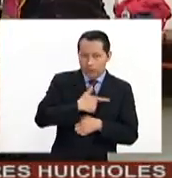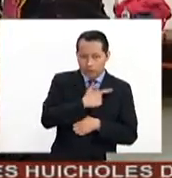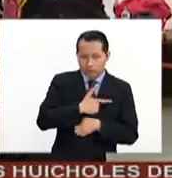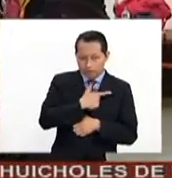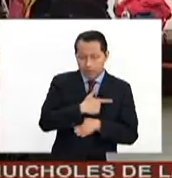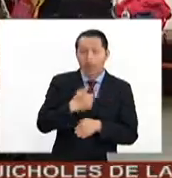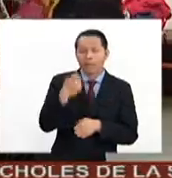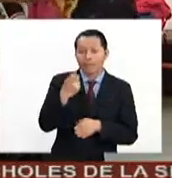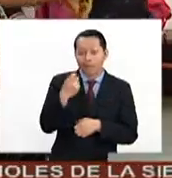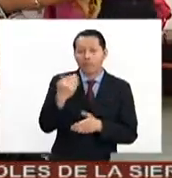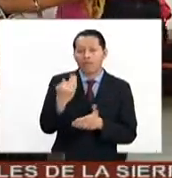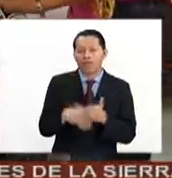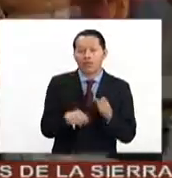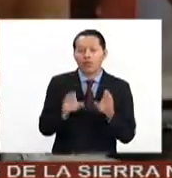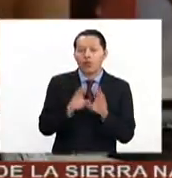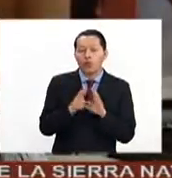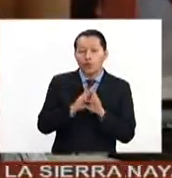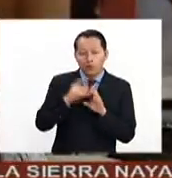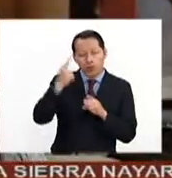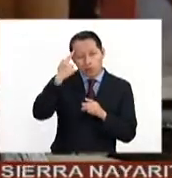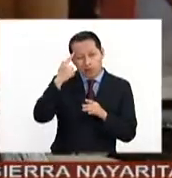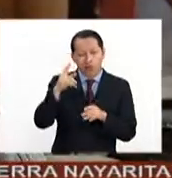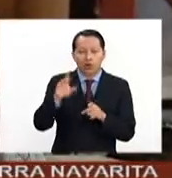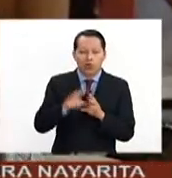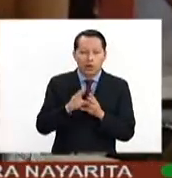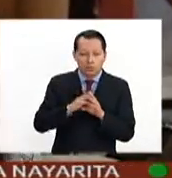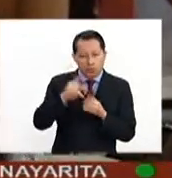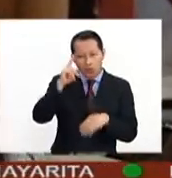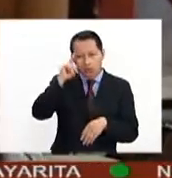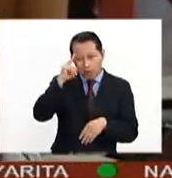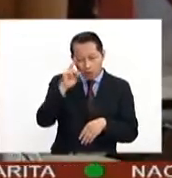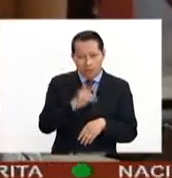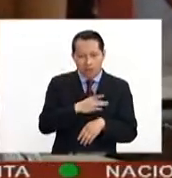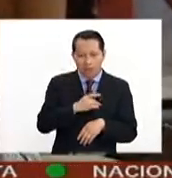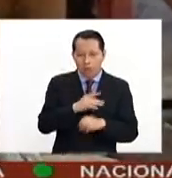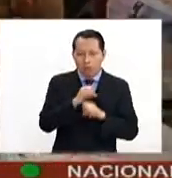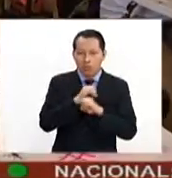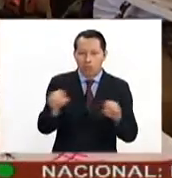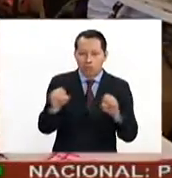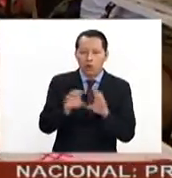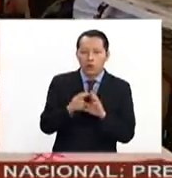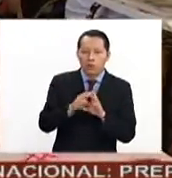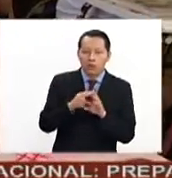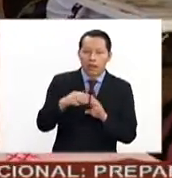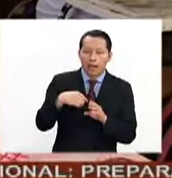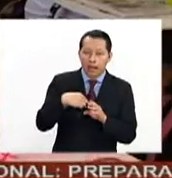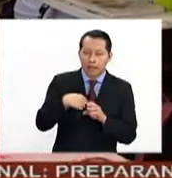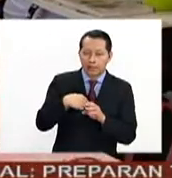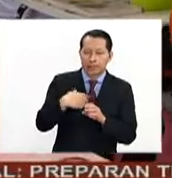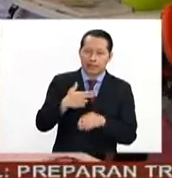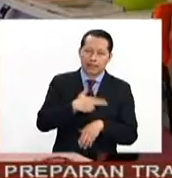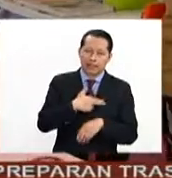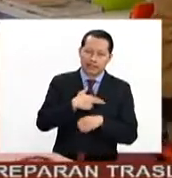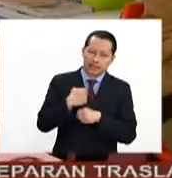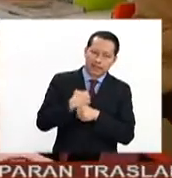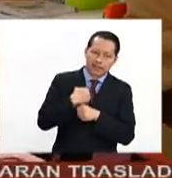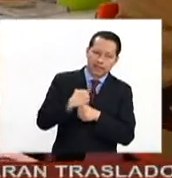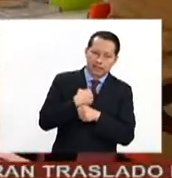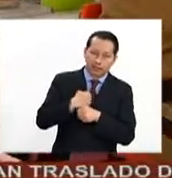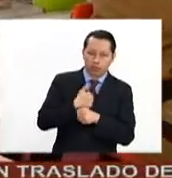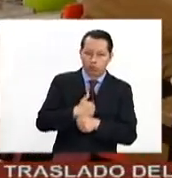es por esto que carecen del mecanismo que regula emoción como el enojo o el miedo. Solo a través de lastimar se pueden reducir el sufrimiento que